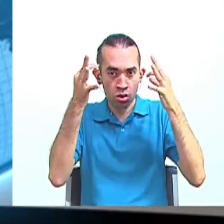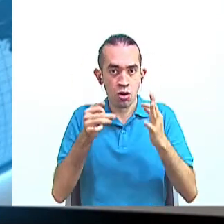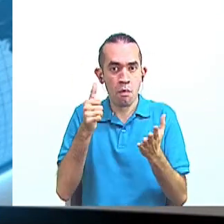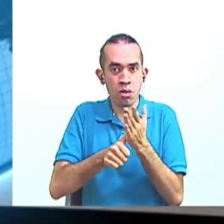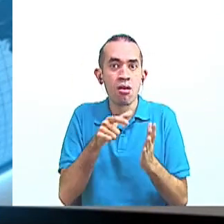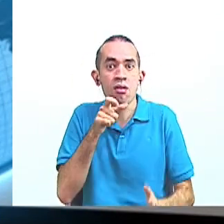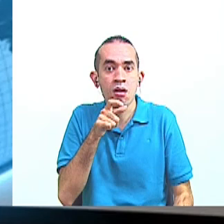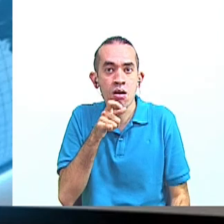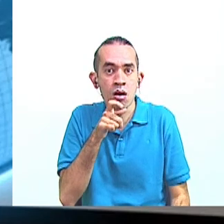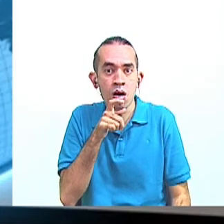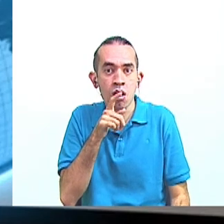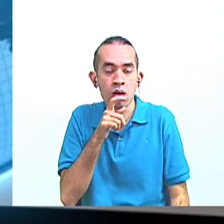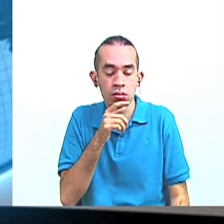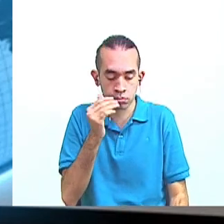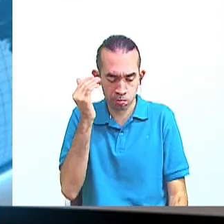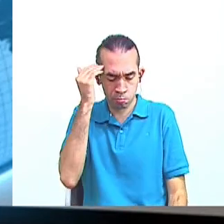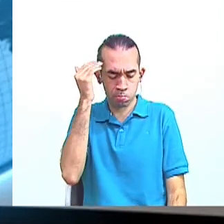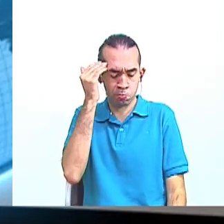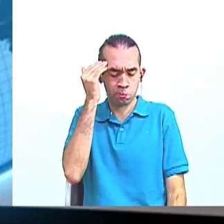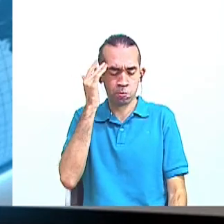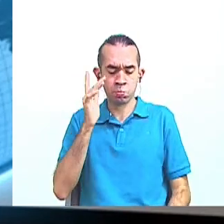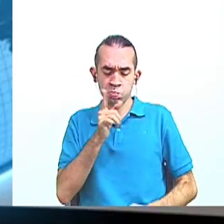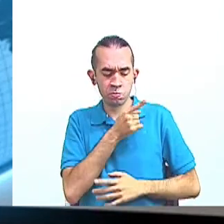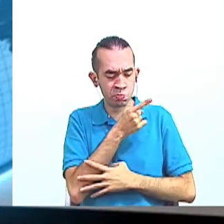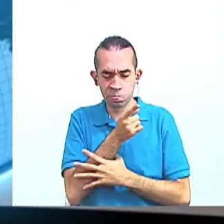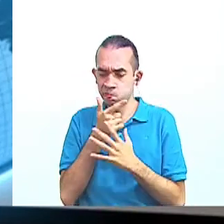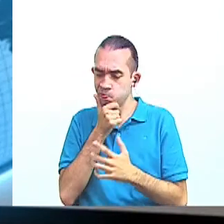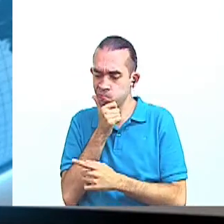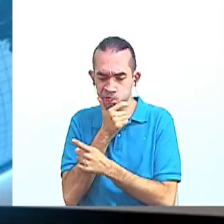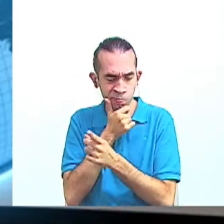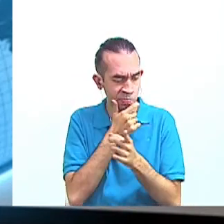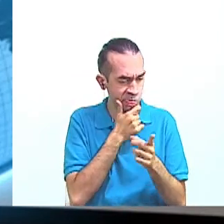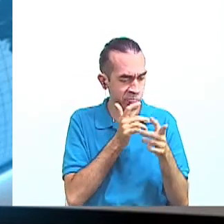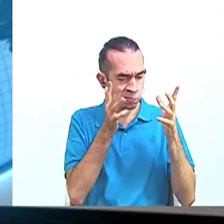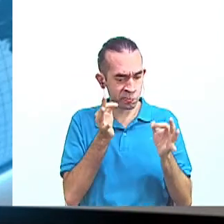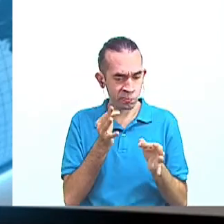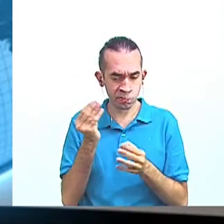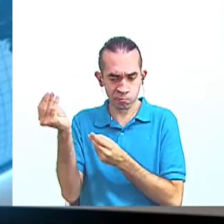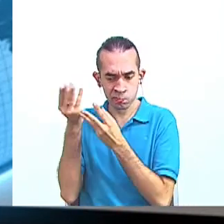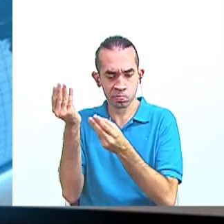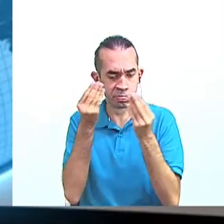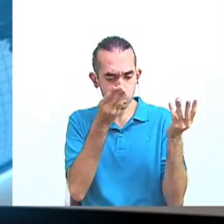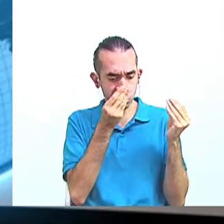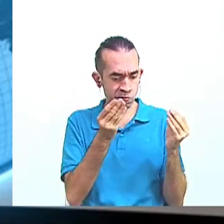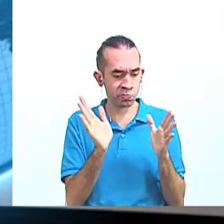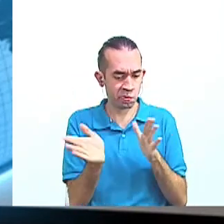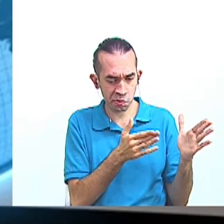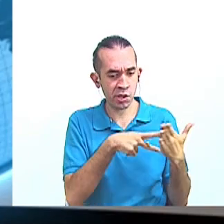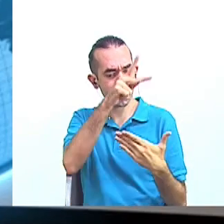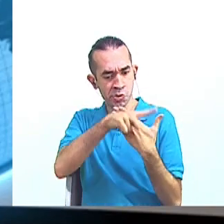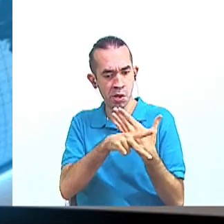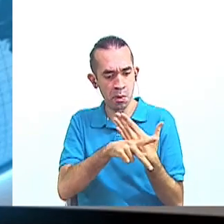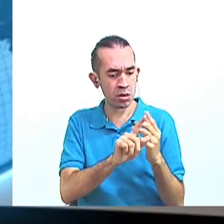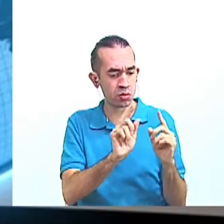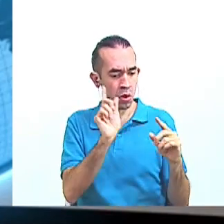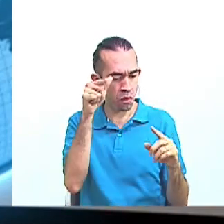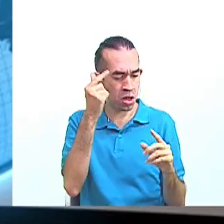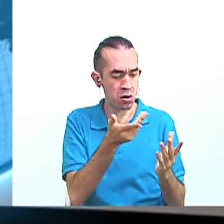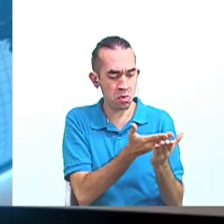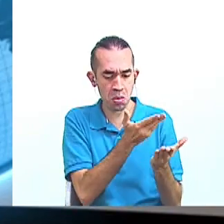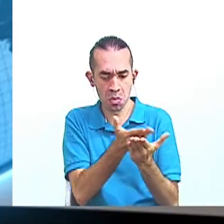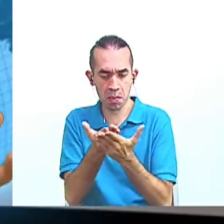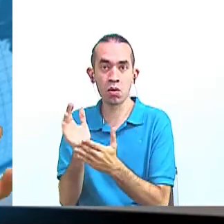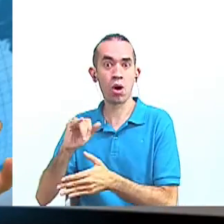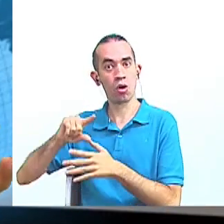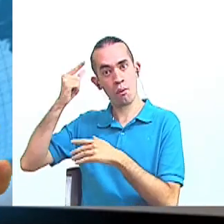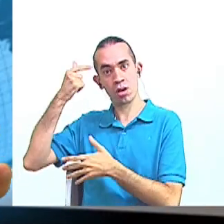debe hacerse muy concienzudamente, que debe hacerse muy enterados todos nosotros de los planes y programas que presentan nuestros gobiernos